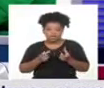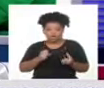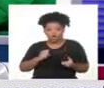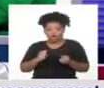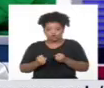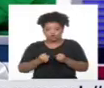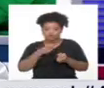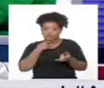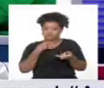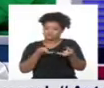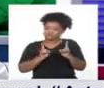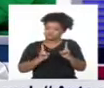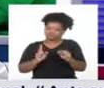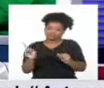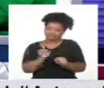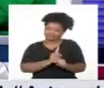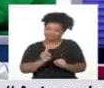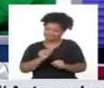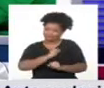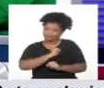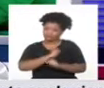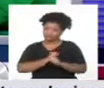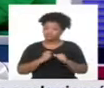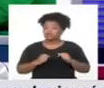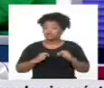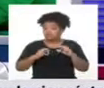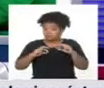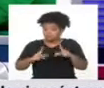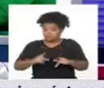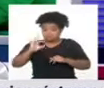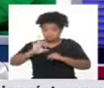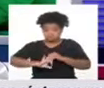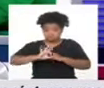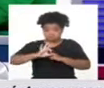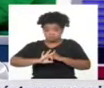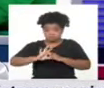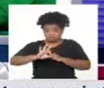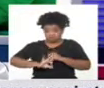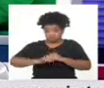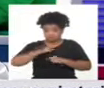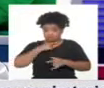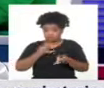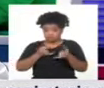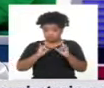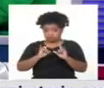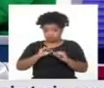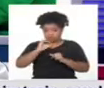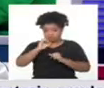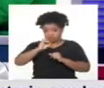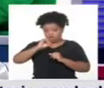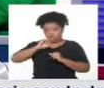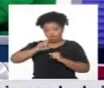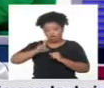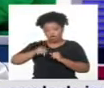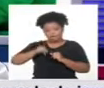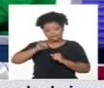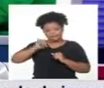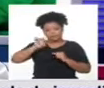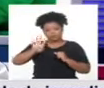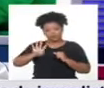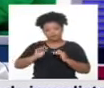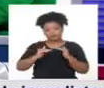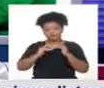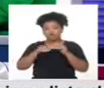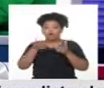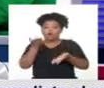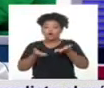fallecidos. Reitero, letalidad de 0,64, inferior a la del mundo, inferior a la de las